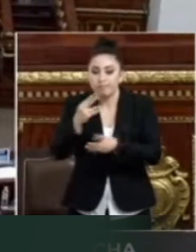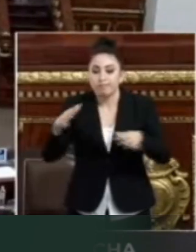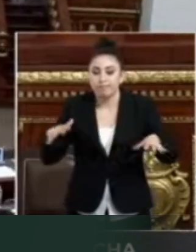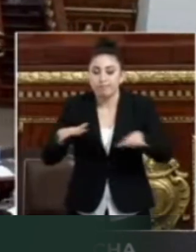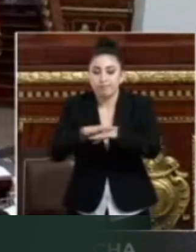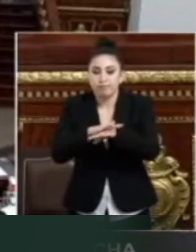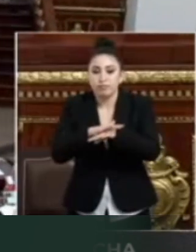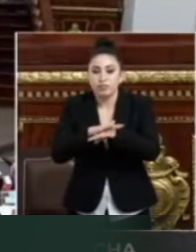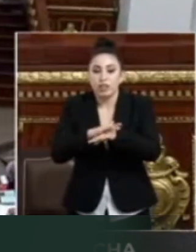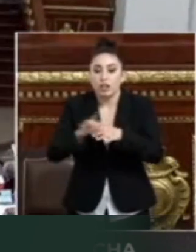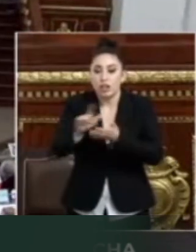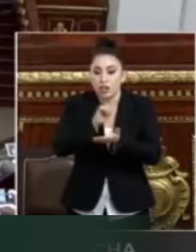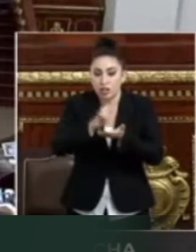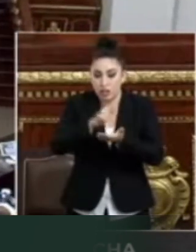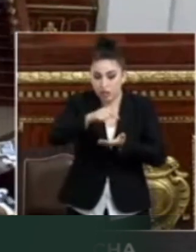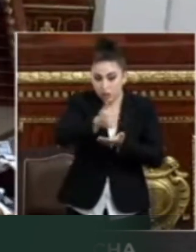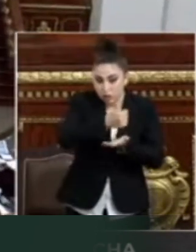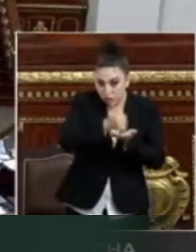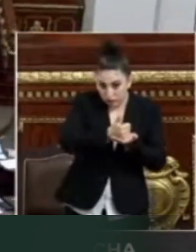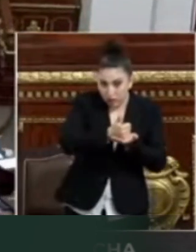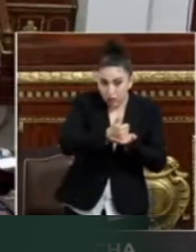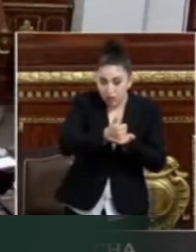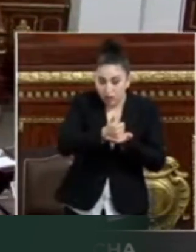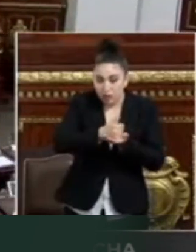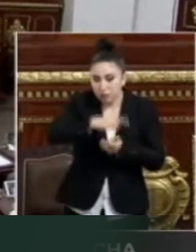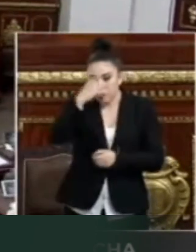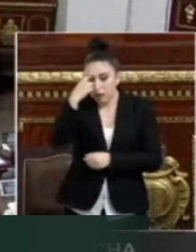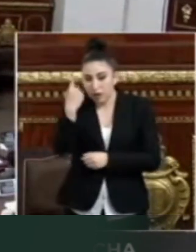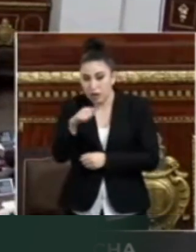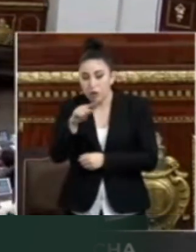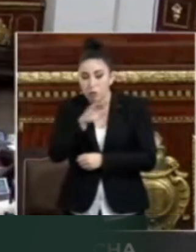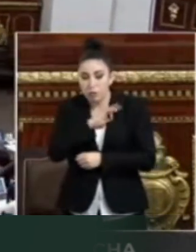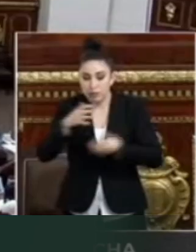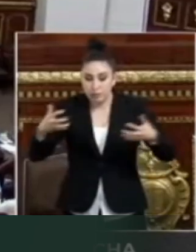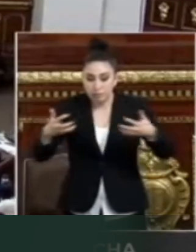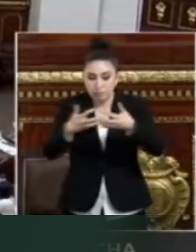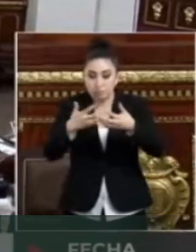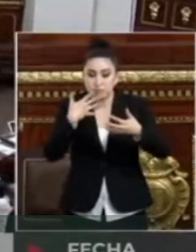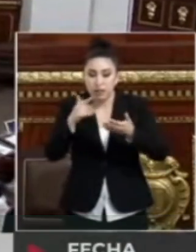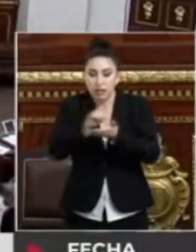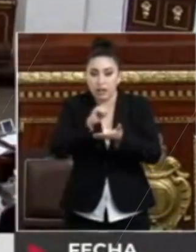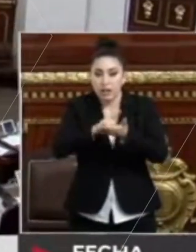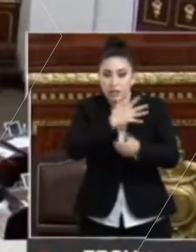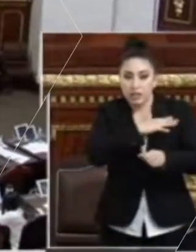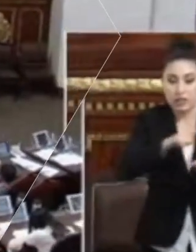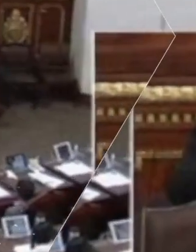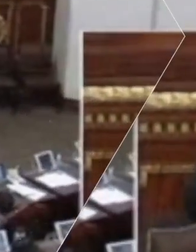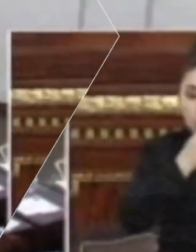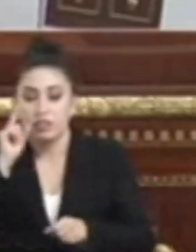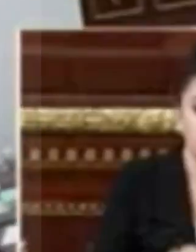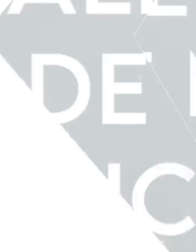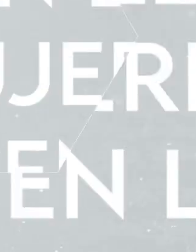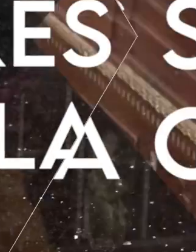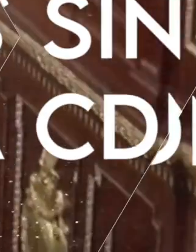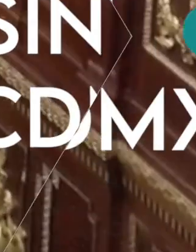es que no existe un mecanismo para garantizar el control, vigilancia o supervisión de esos centros.